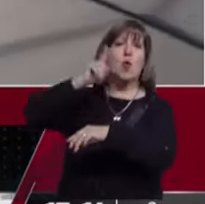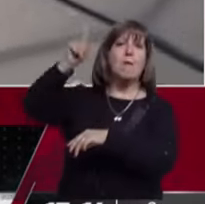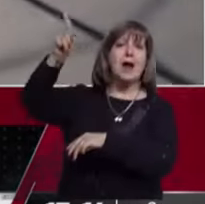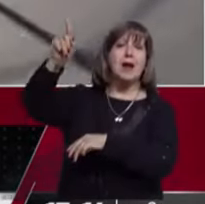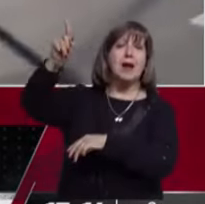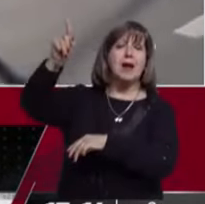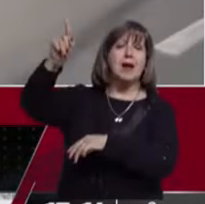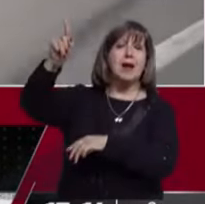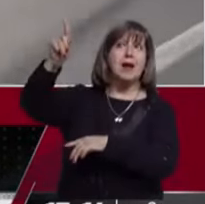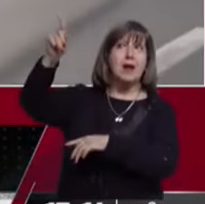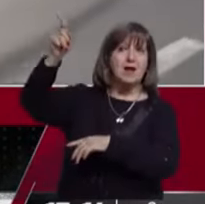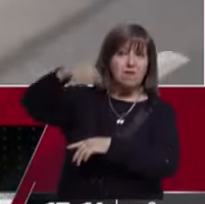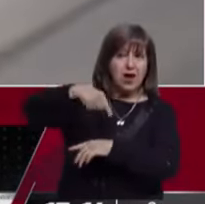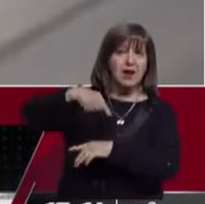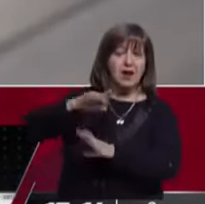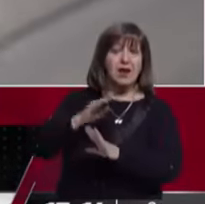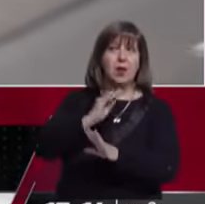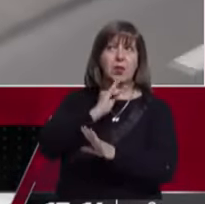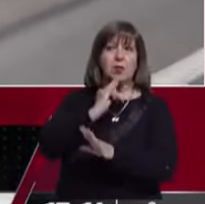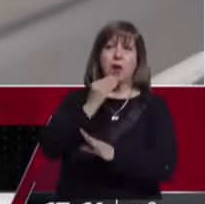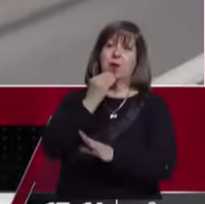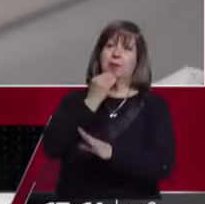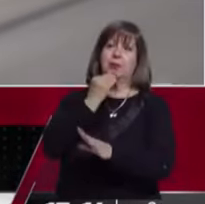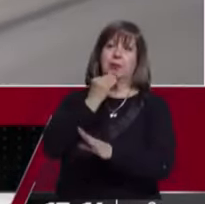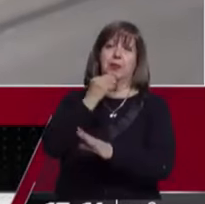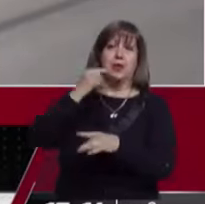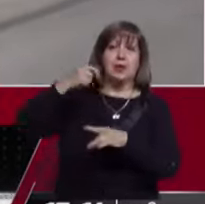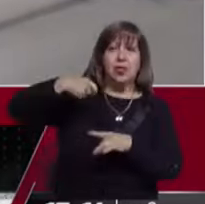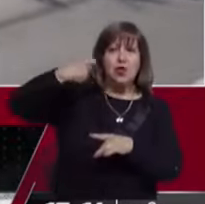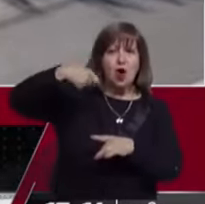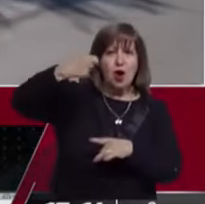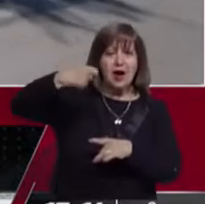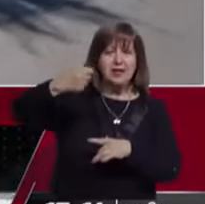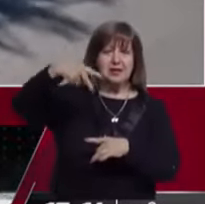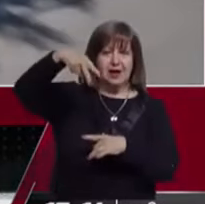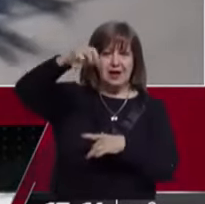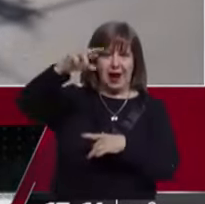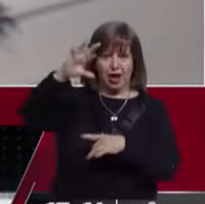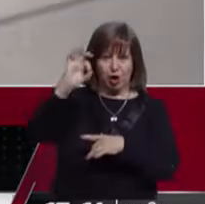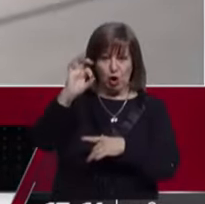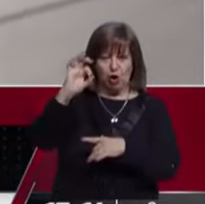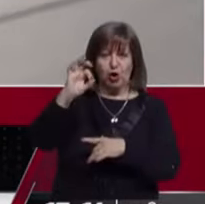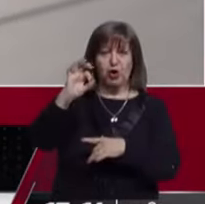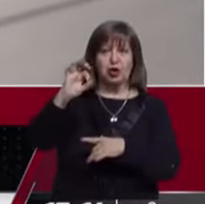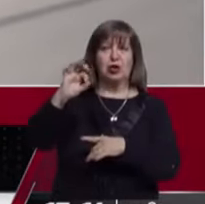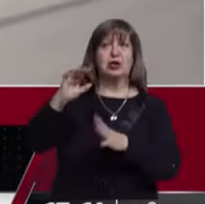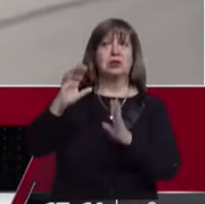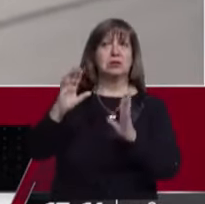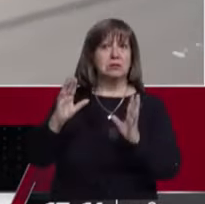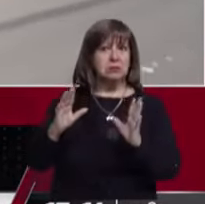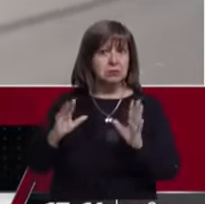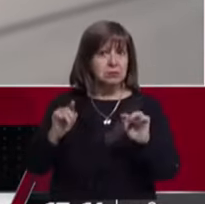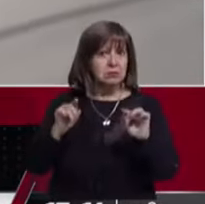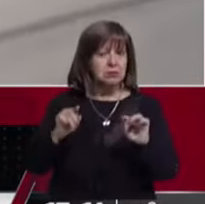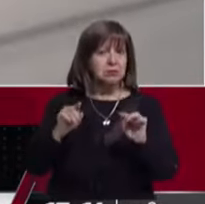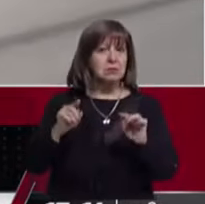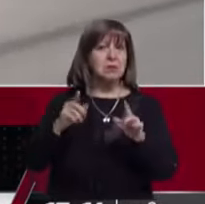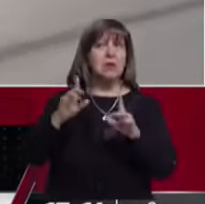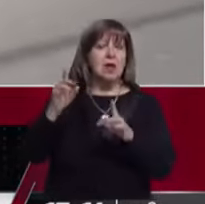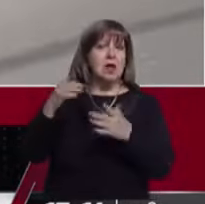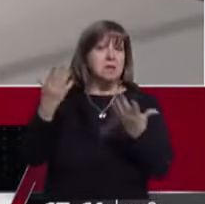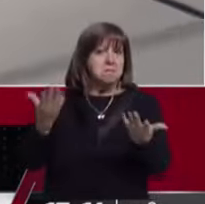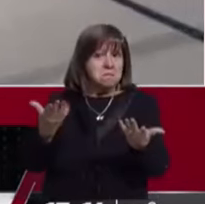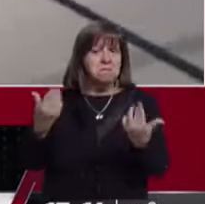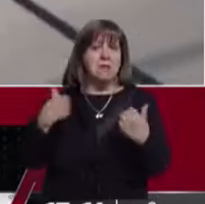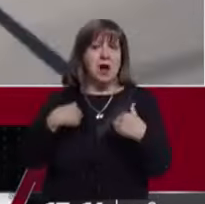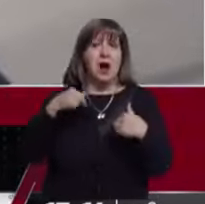estaba señalando. La situación la tiene que terminar de dilucidar la justicia. Lo decíamos más temprano. Esta